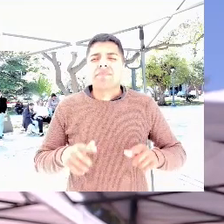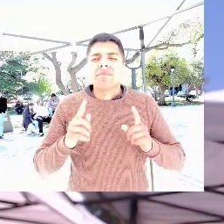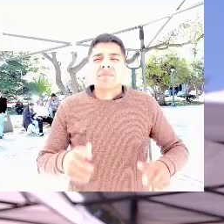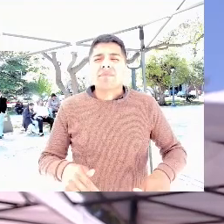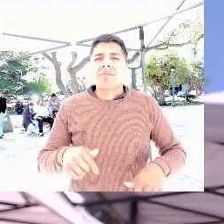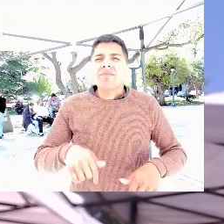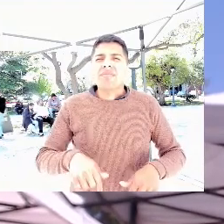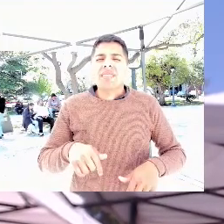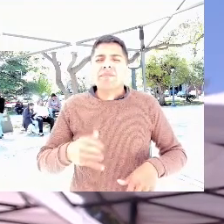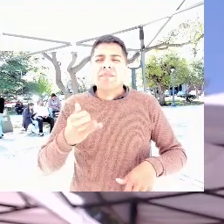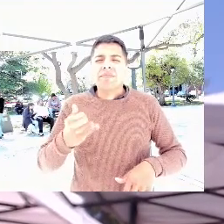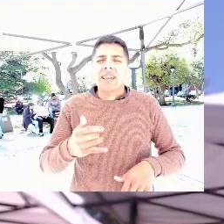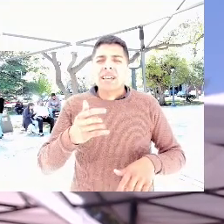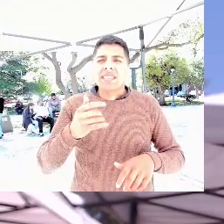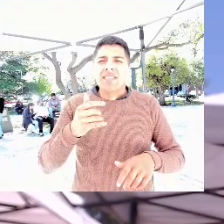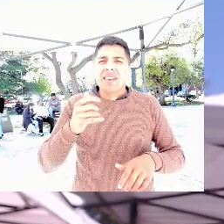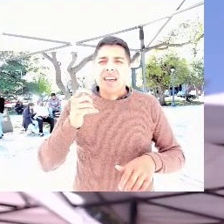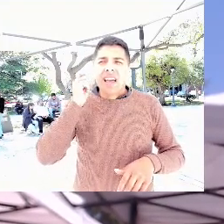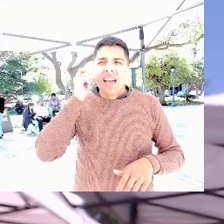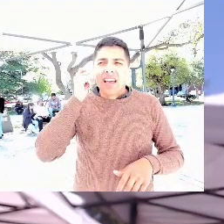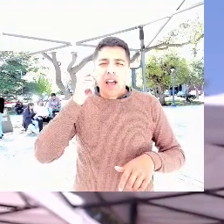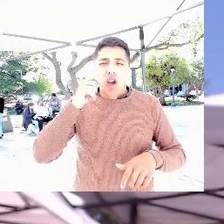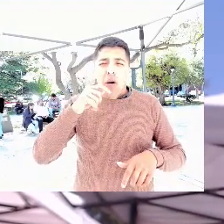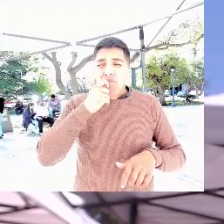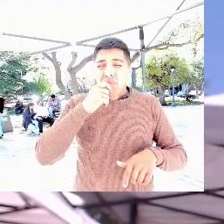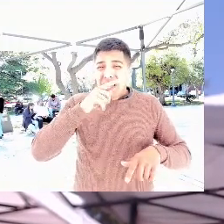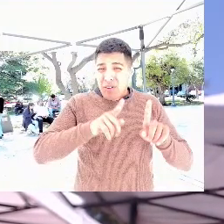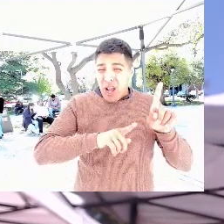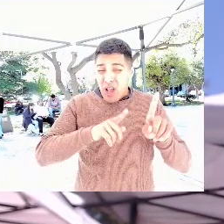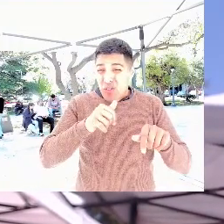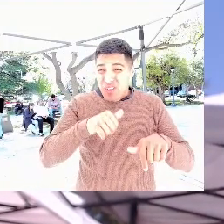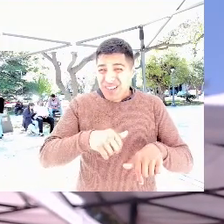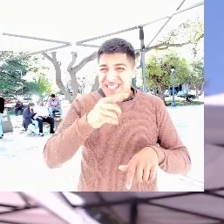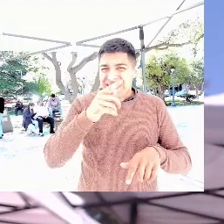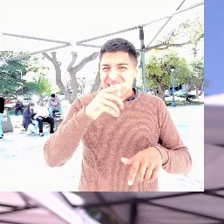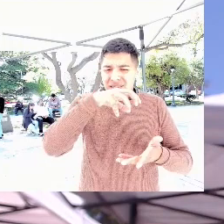dan prestaciones de servicios que quizás otros centros de salud no dan y que incluso